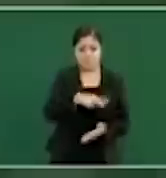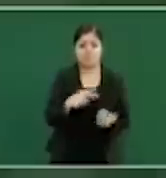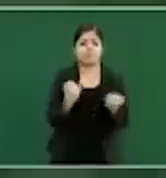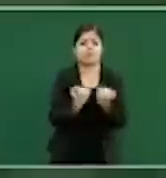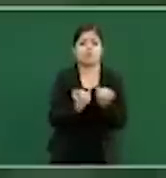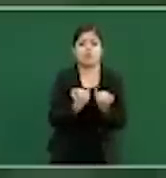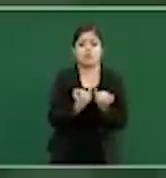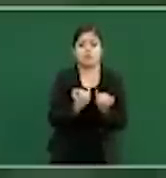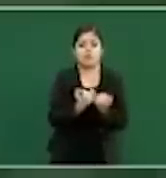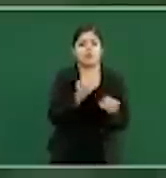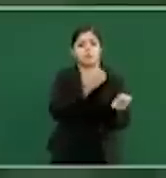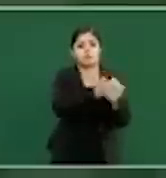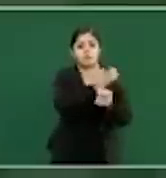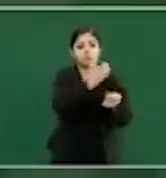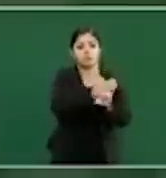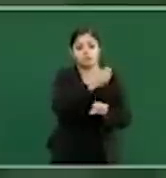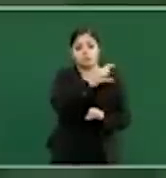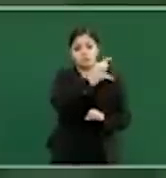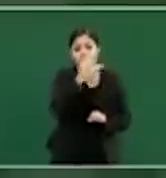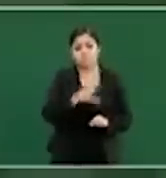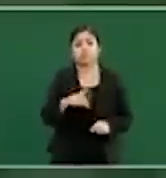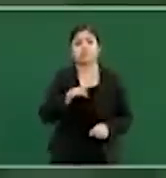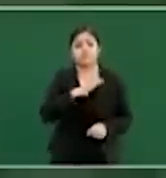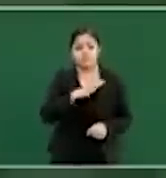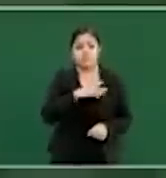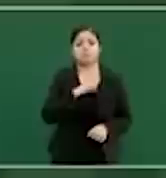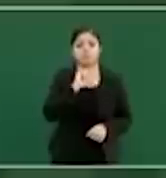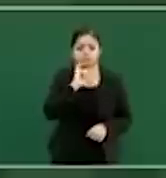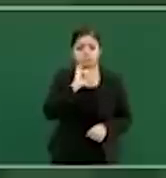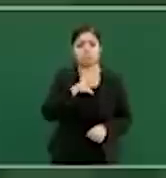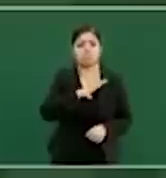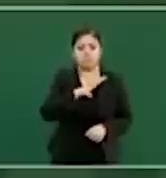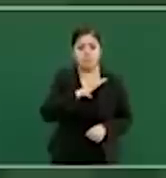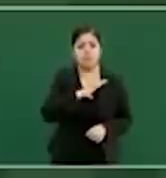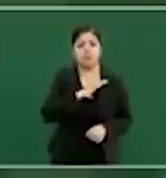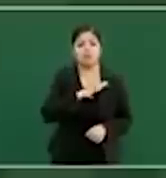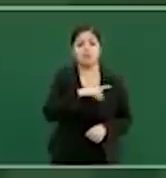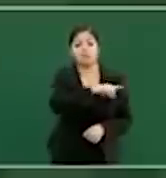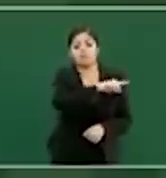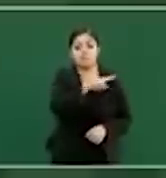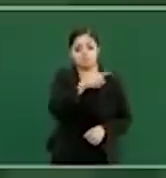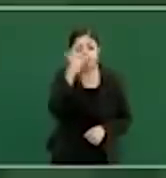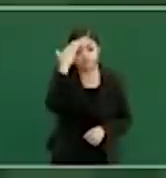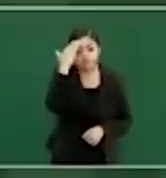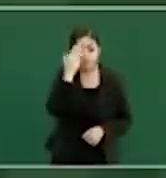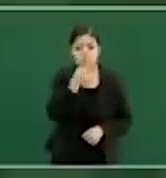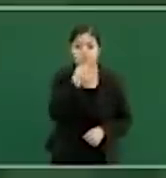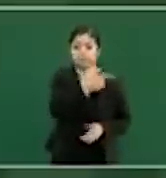otros estados. Se cuenta con el apoyo de las autoridades